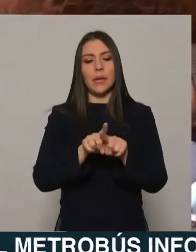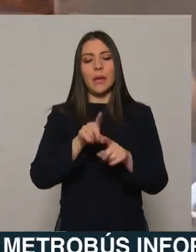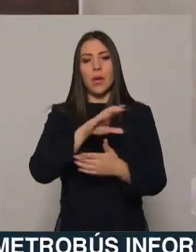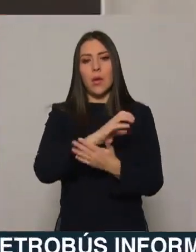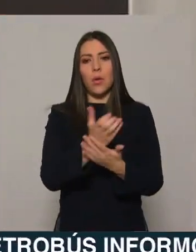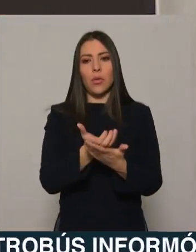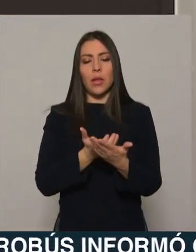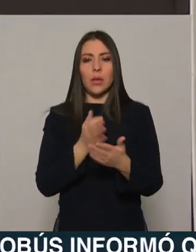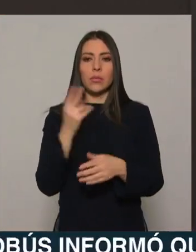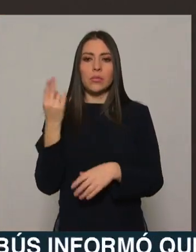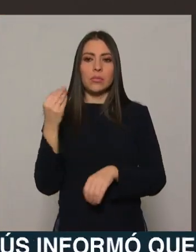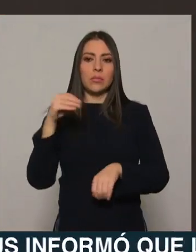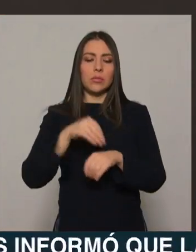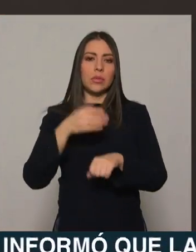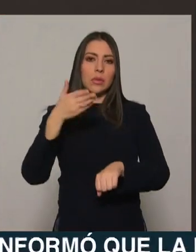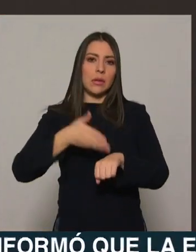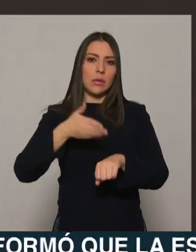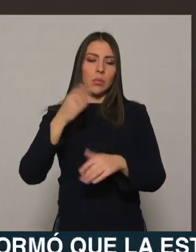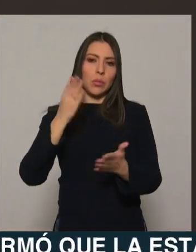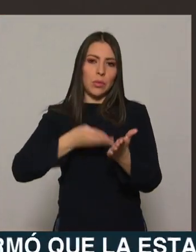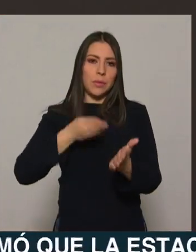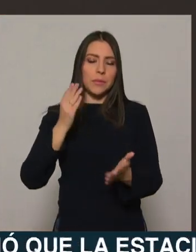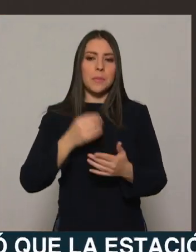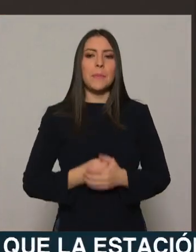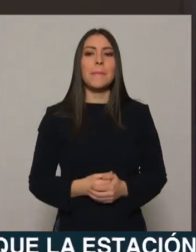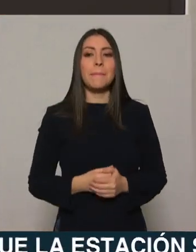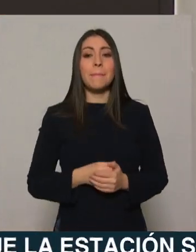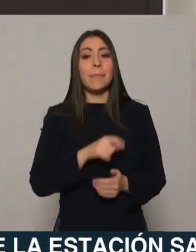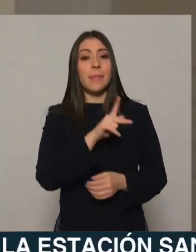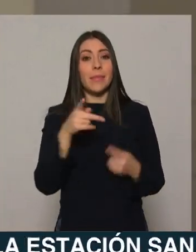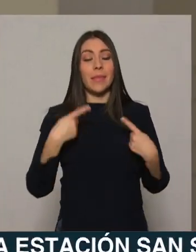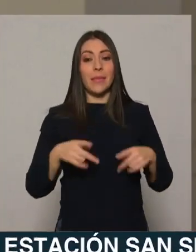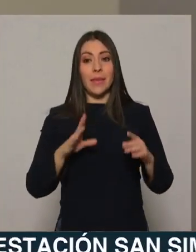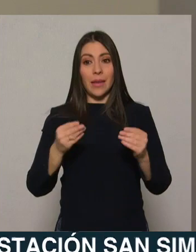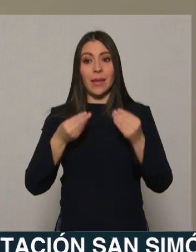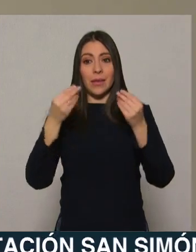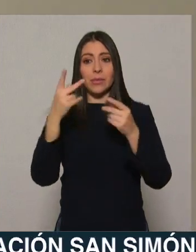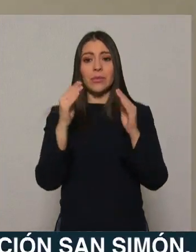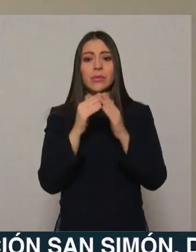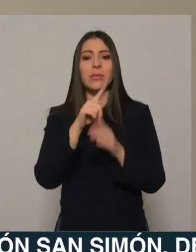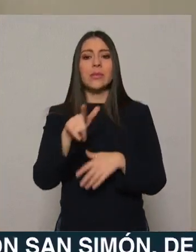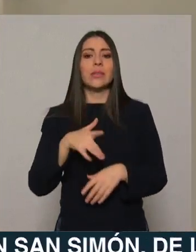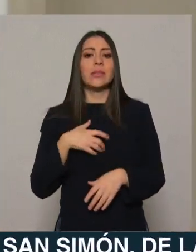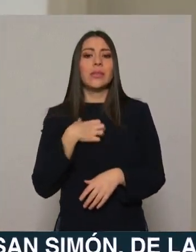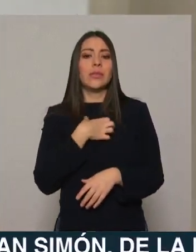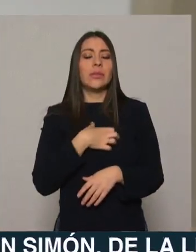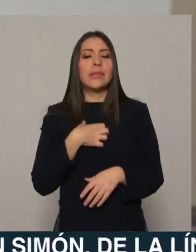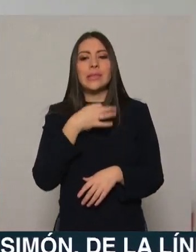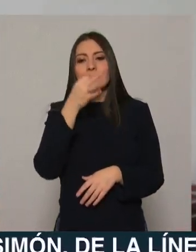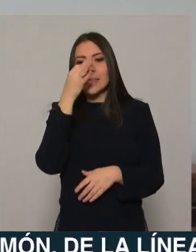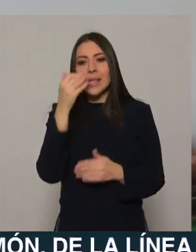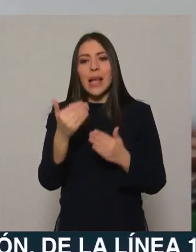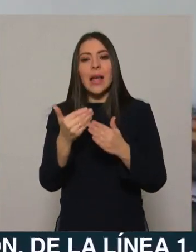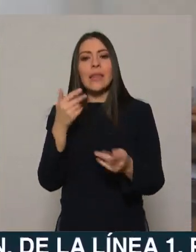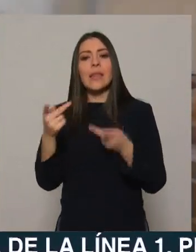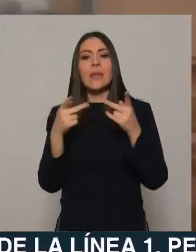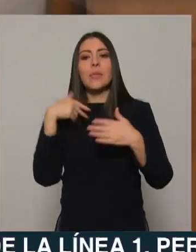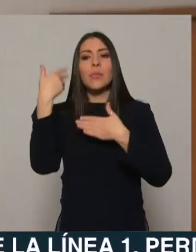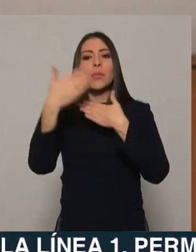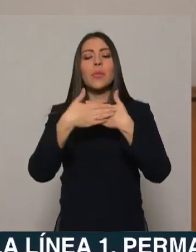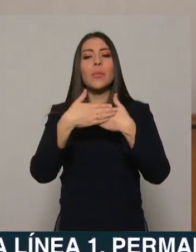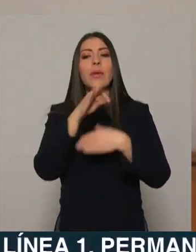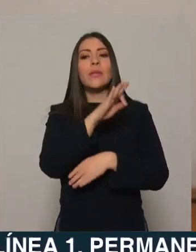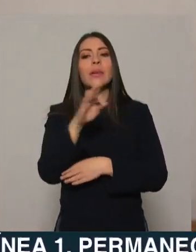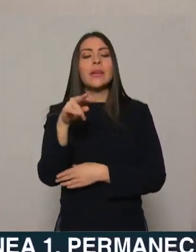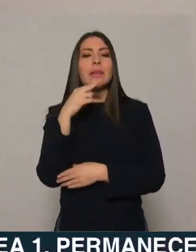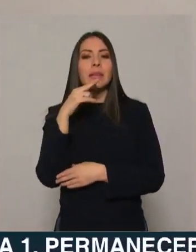contratos. Por otro lado, quienes ya recibieron su vivienda la están disfrutando en vísperas de las fiestas navideñas. Es el